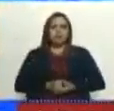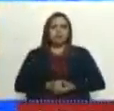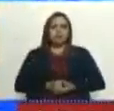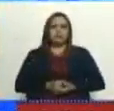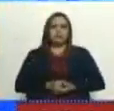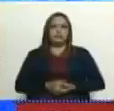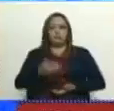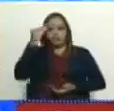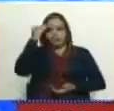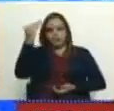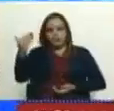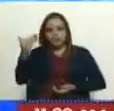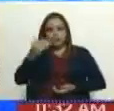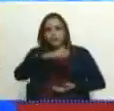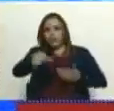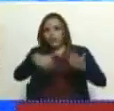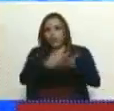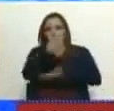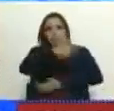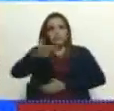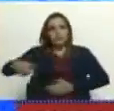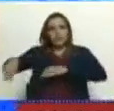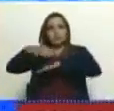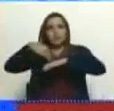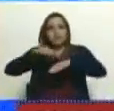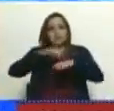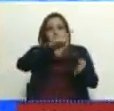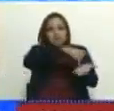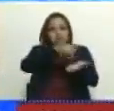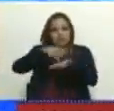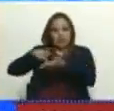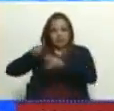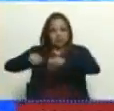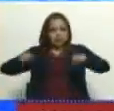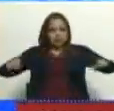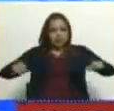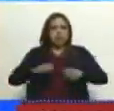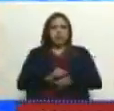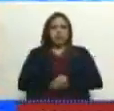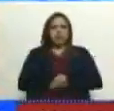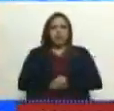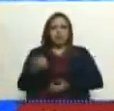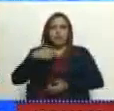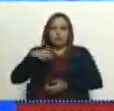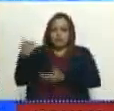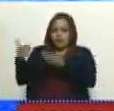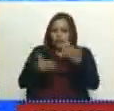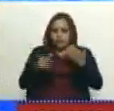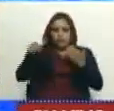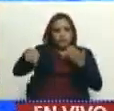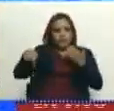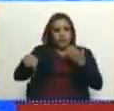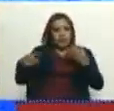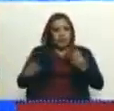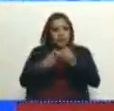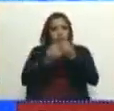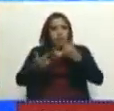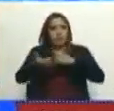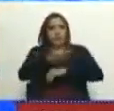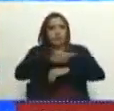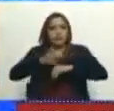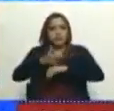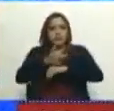Saludar a los ministros presentes. Hemos venido, gobernador, con más de un